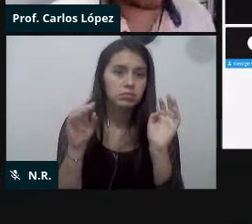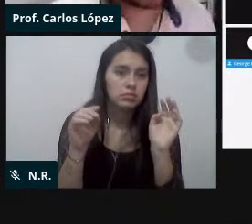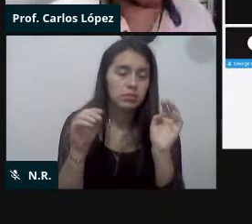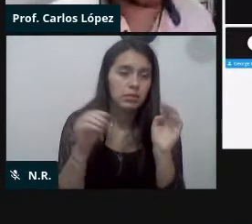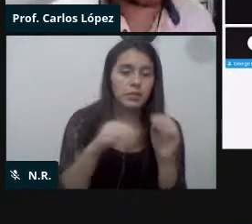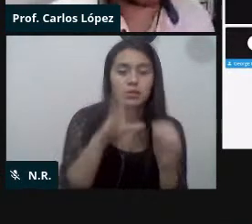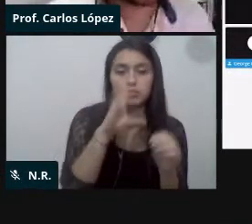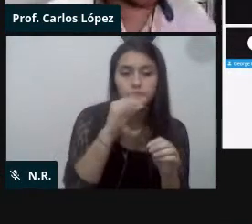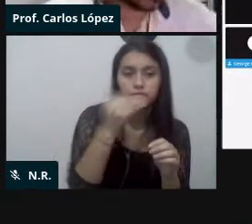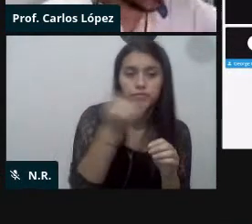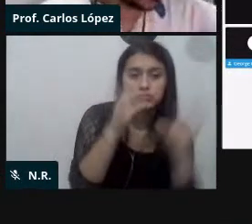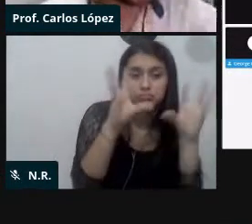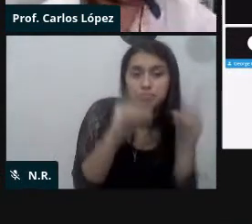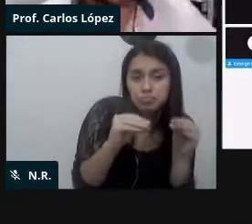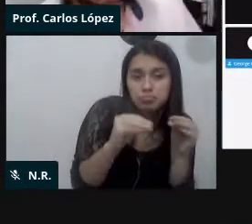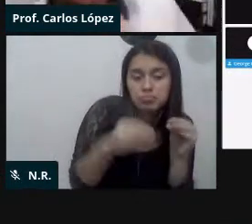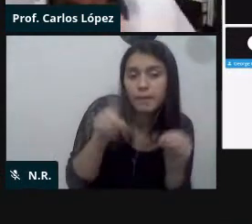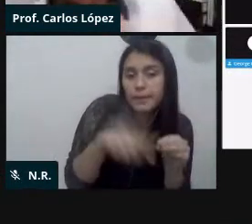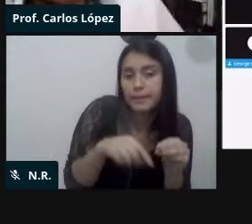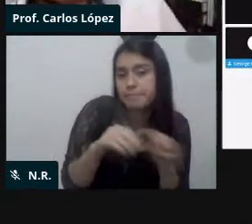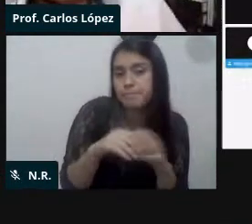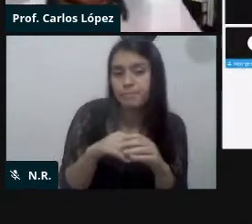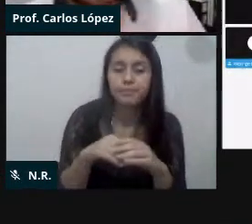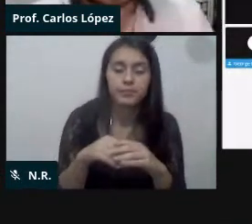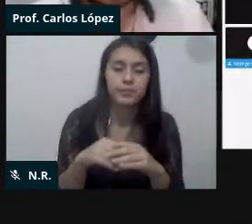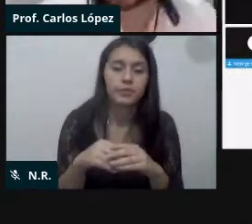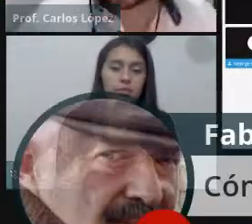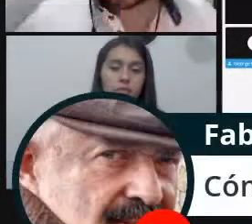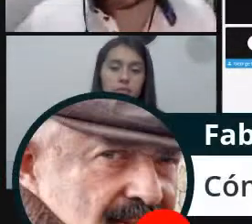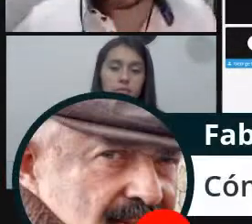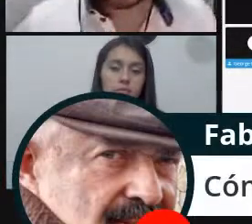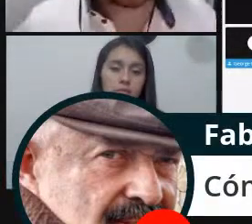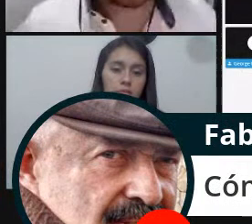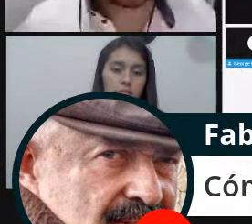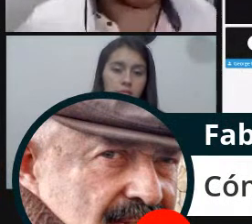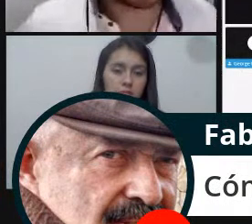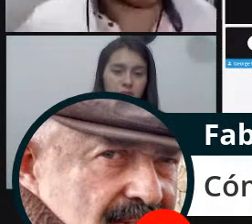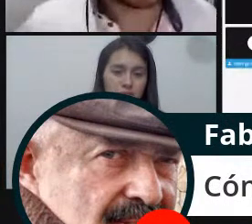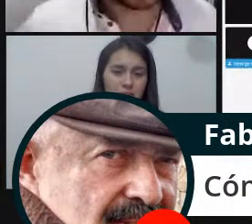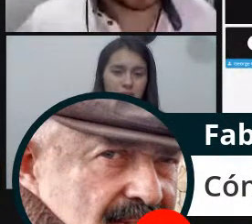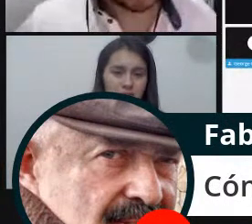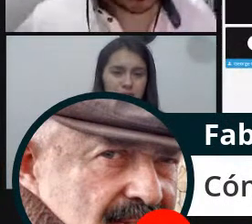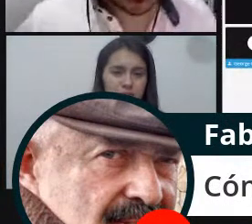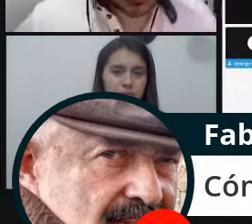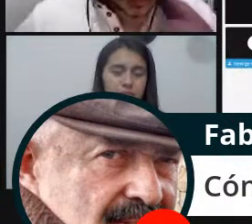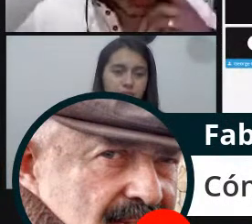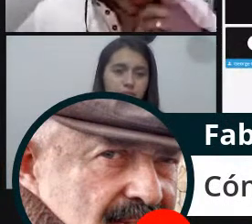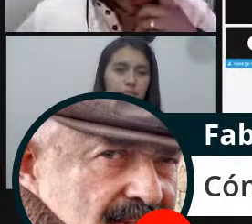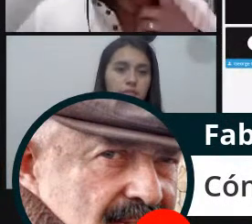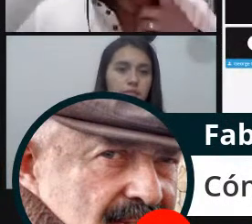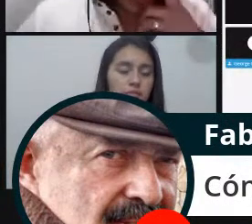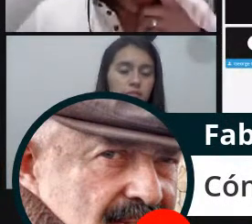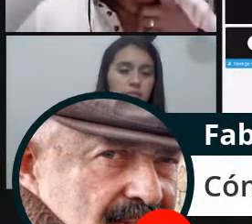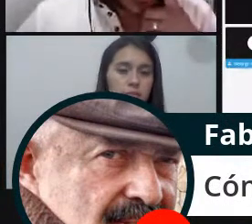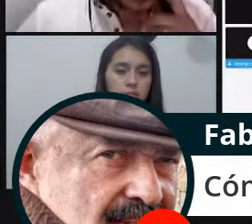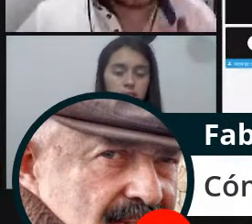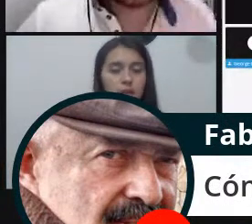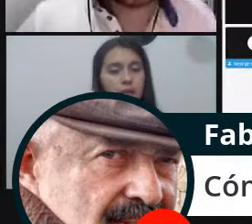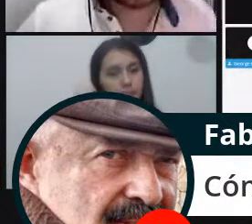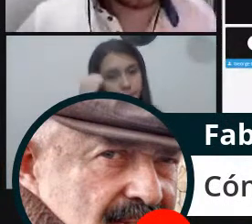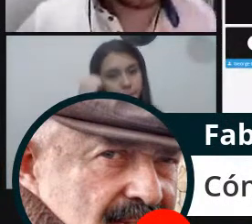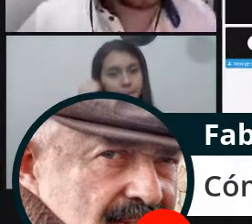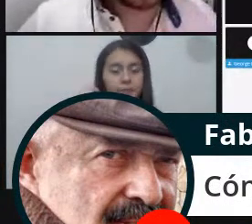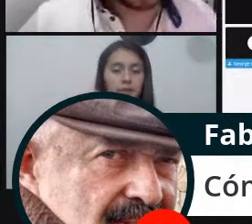StreamYard cancela su pantalla compartida. Aquí, para la pregunta del profesor Fabio